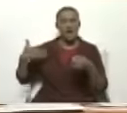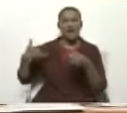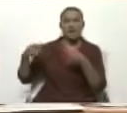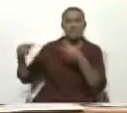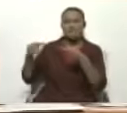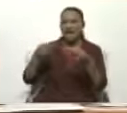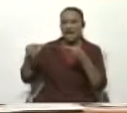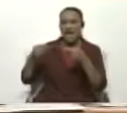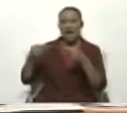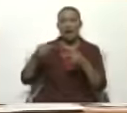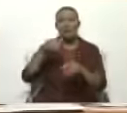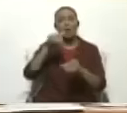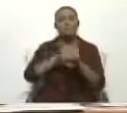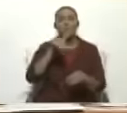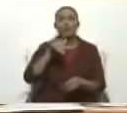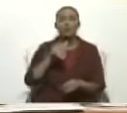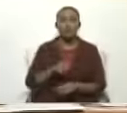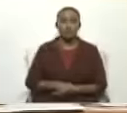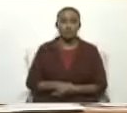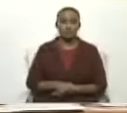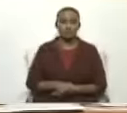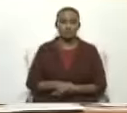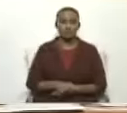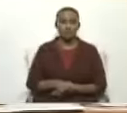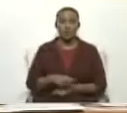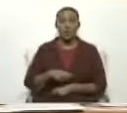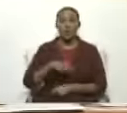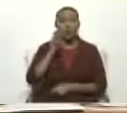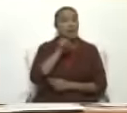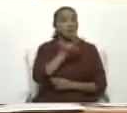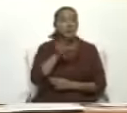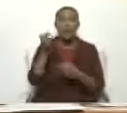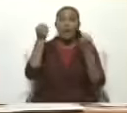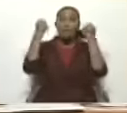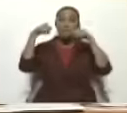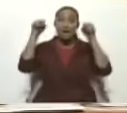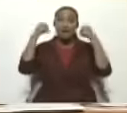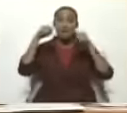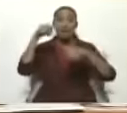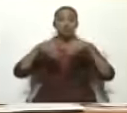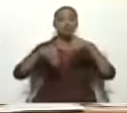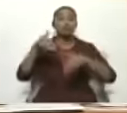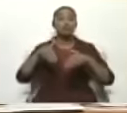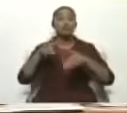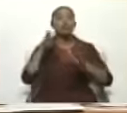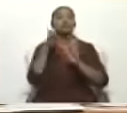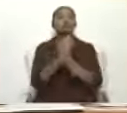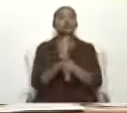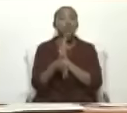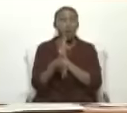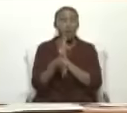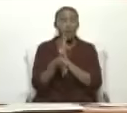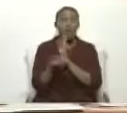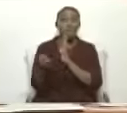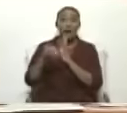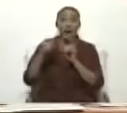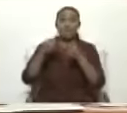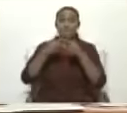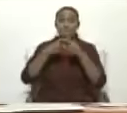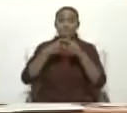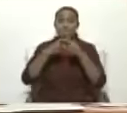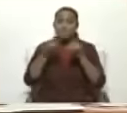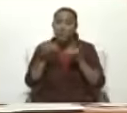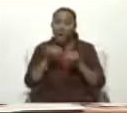Lo que presenció Lulú en simulacro estará multiplicado el día de la elección. Lo que nos dice este, ¿por cuánto